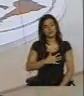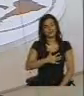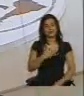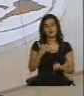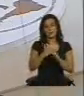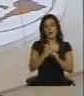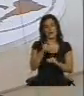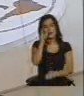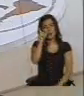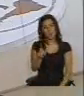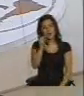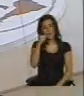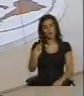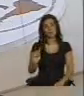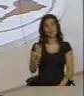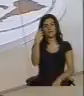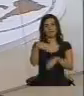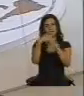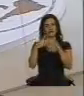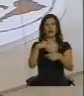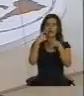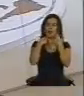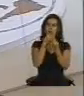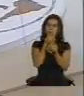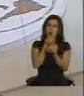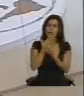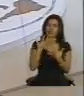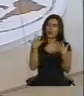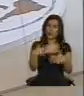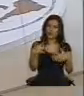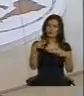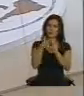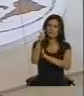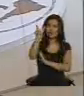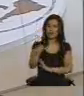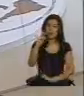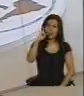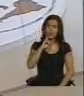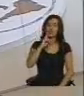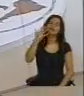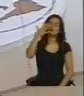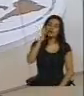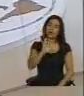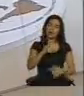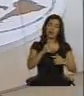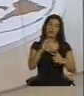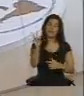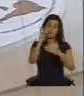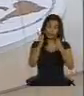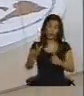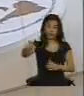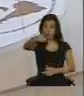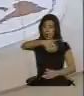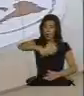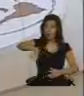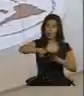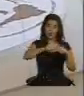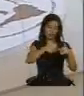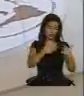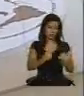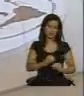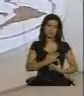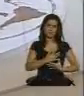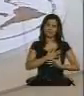primer ministro de Jamaica, quien habló tan hermoso de nuestro libertador Simón Bolívar. Seguramente en estos momentos el corazón de todos los venezolanos y venezolanas que están